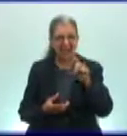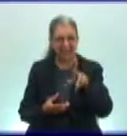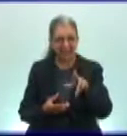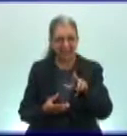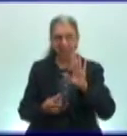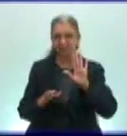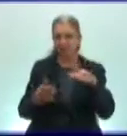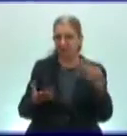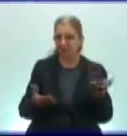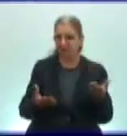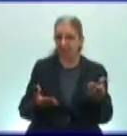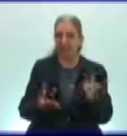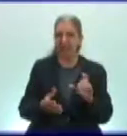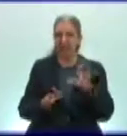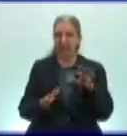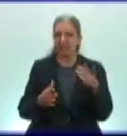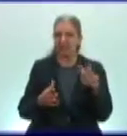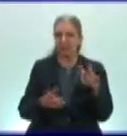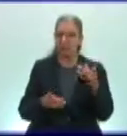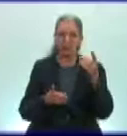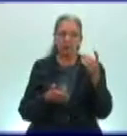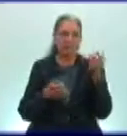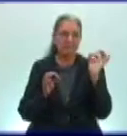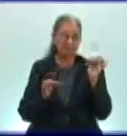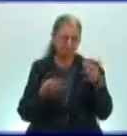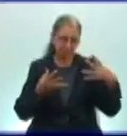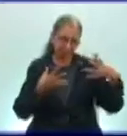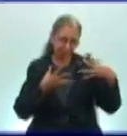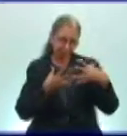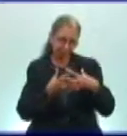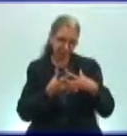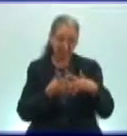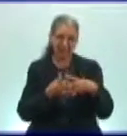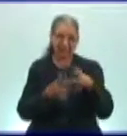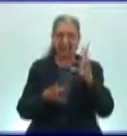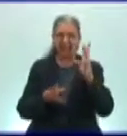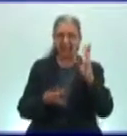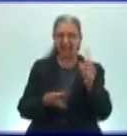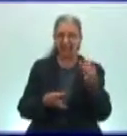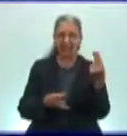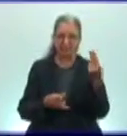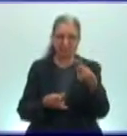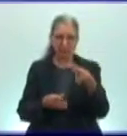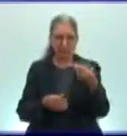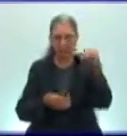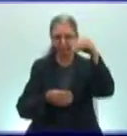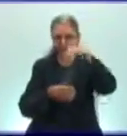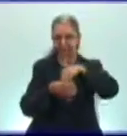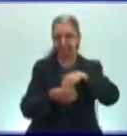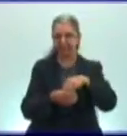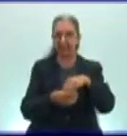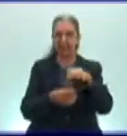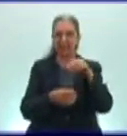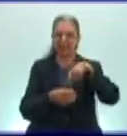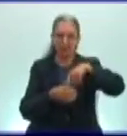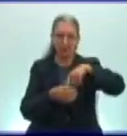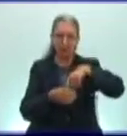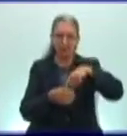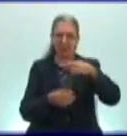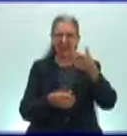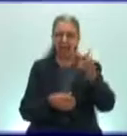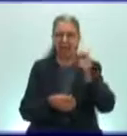La carga nuclear coincide con la cantidad de protones que hay en el núcleo de un átomo y siempre